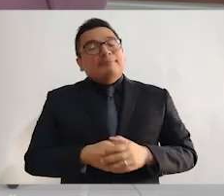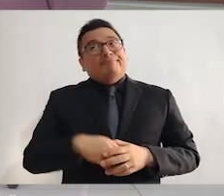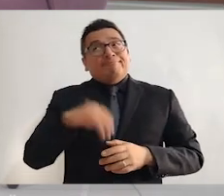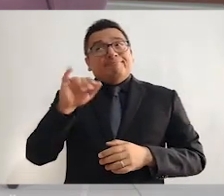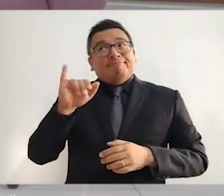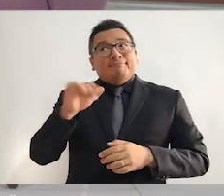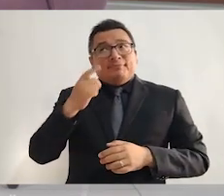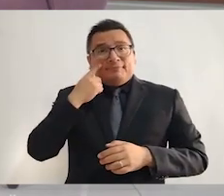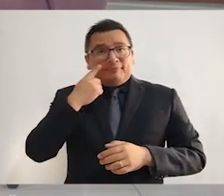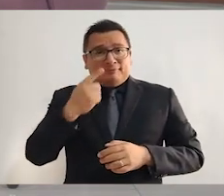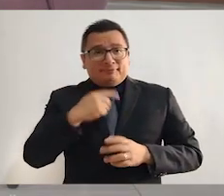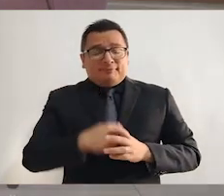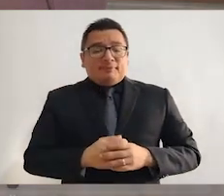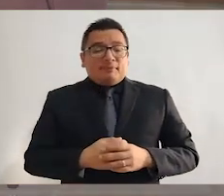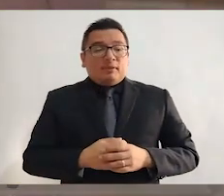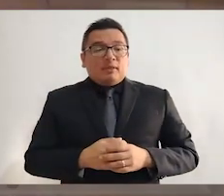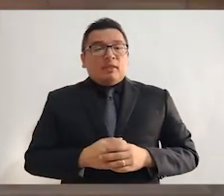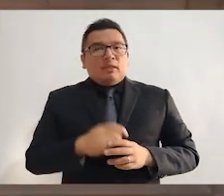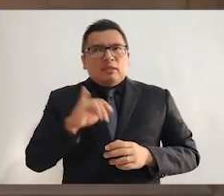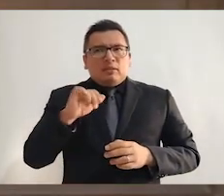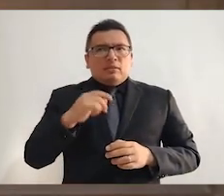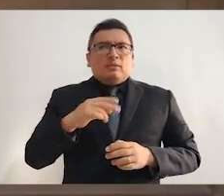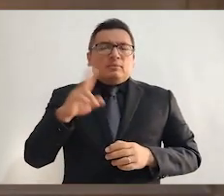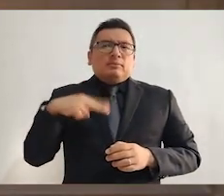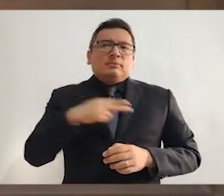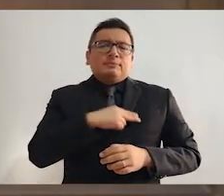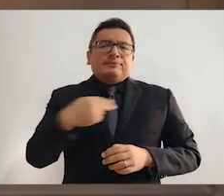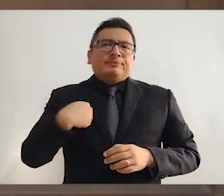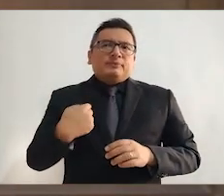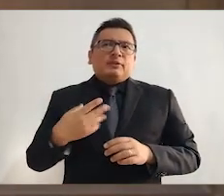Sí, la verdad es que sí se ha avanzado mucho.